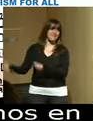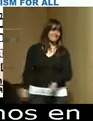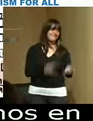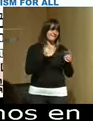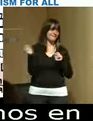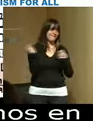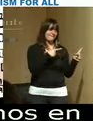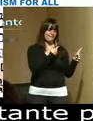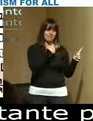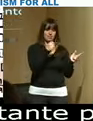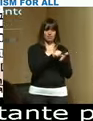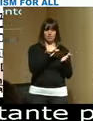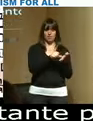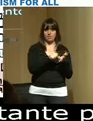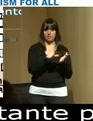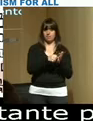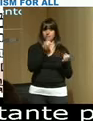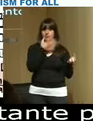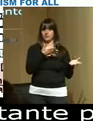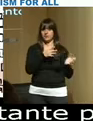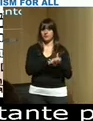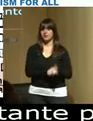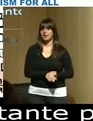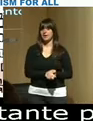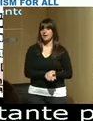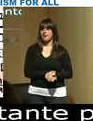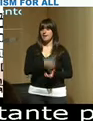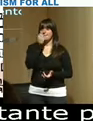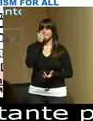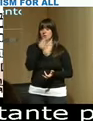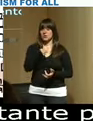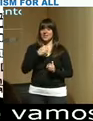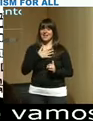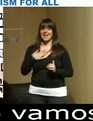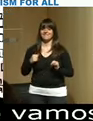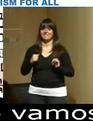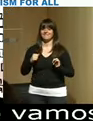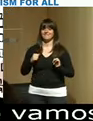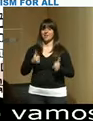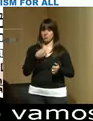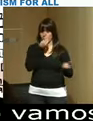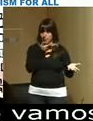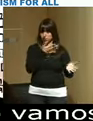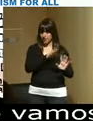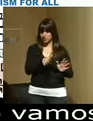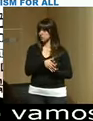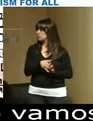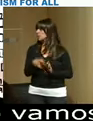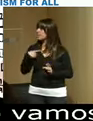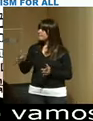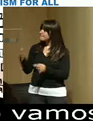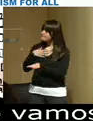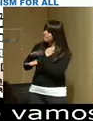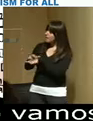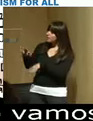Aires. Pero yo quería arrancar con las conclusiones que decía acá el amigo Ricardo, que